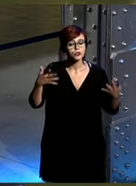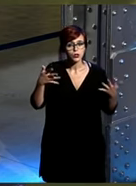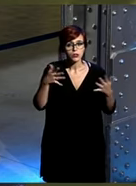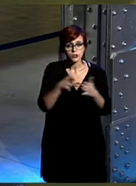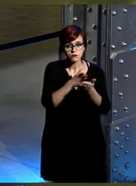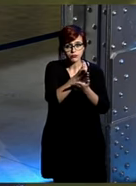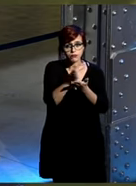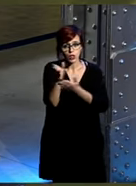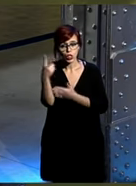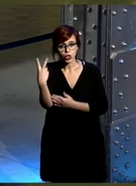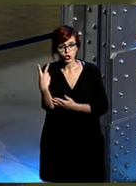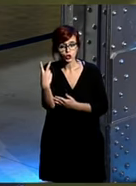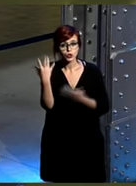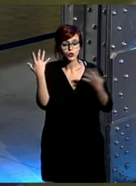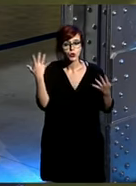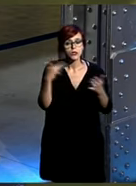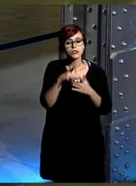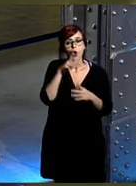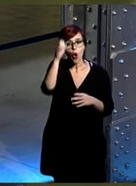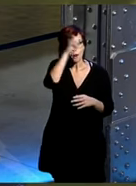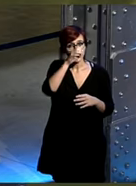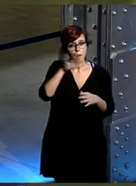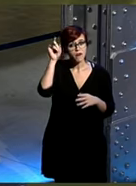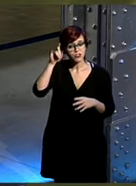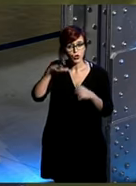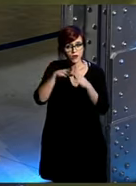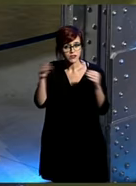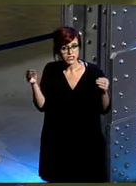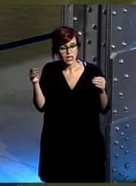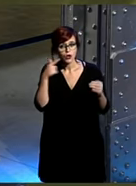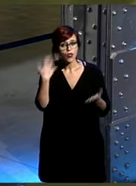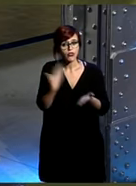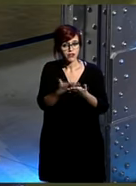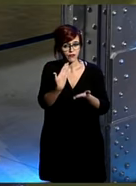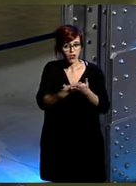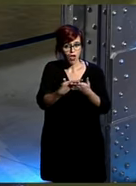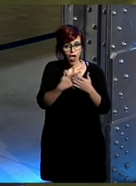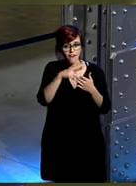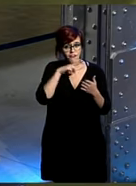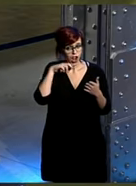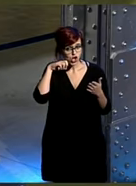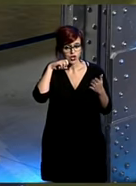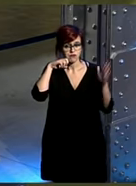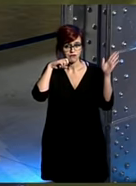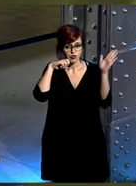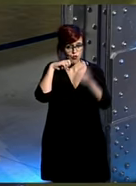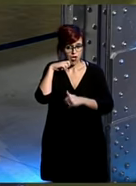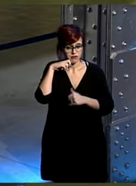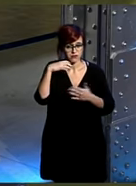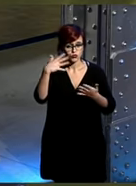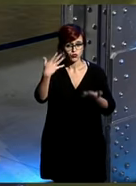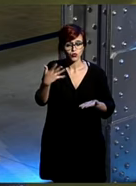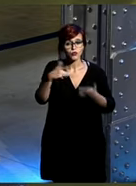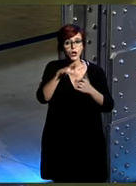dos opciones. Mi opinión, como profesor universitario, sinceramente, la certificación no tiene ningún valor hoy en día